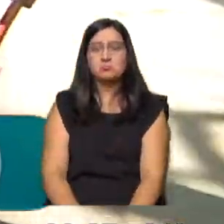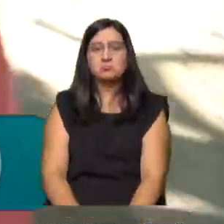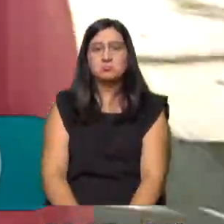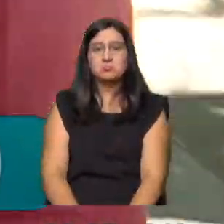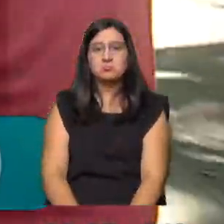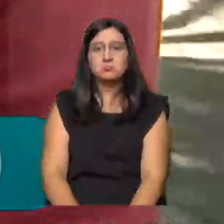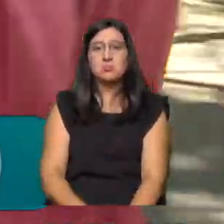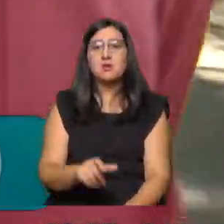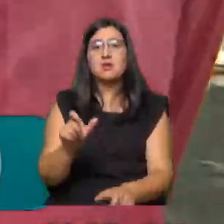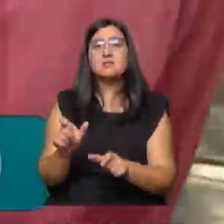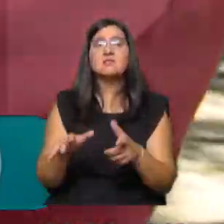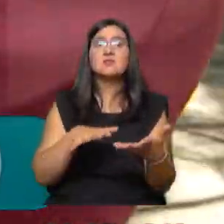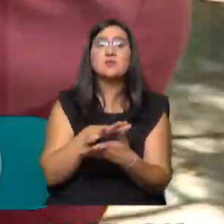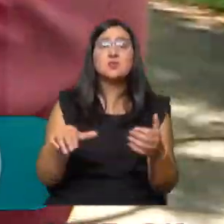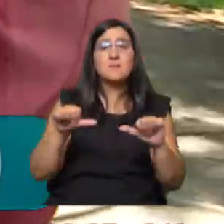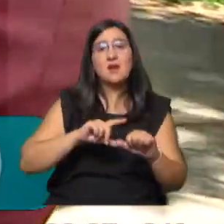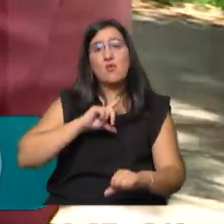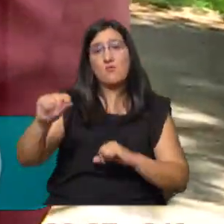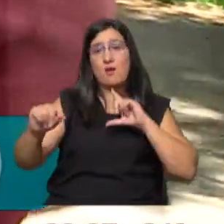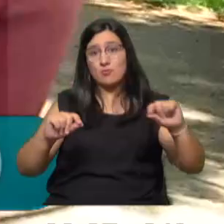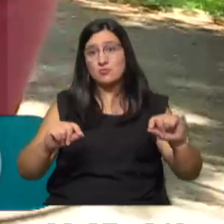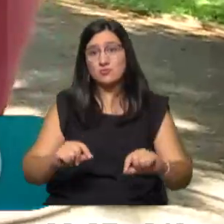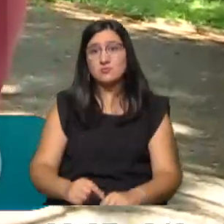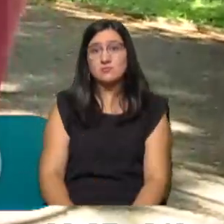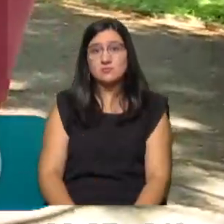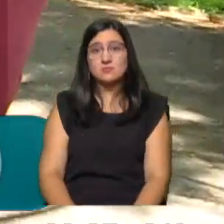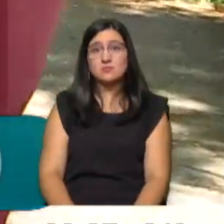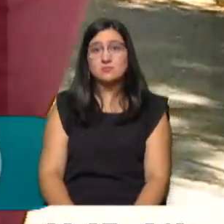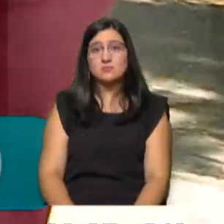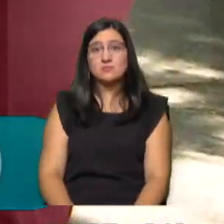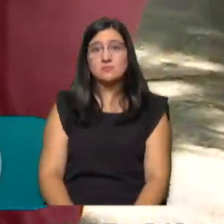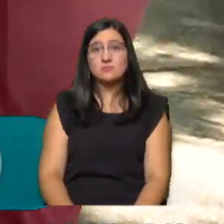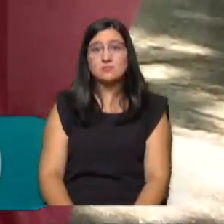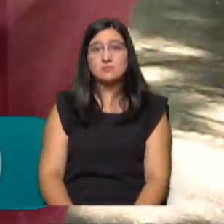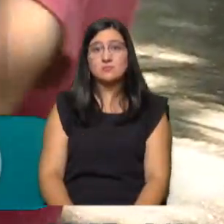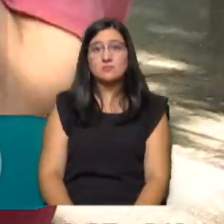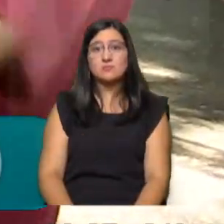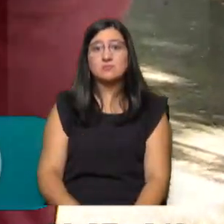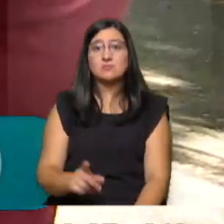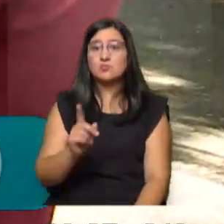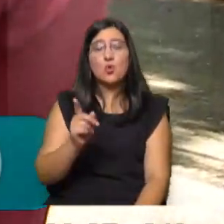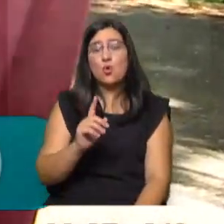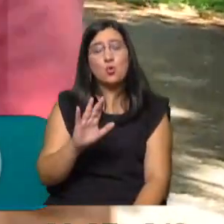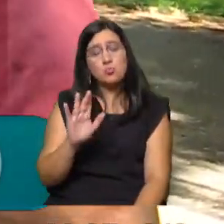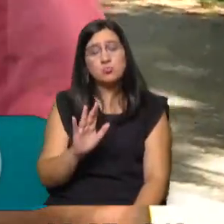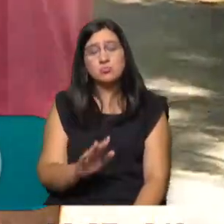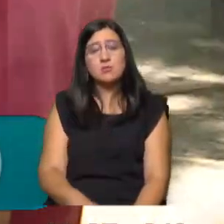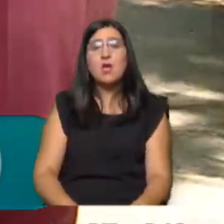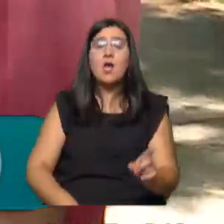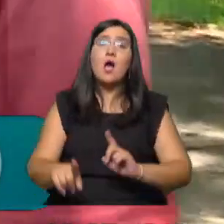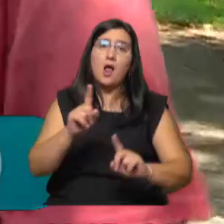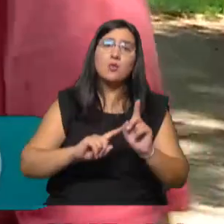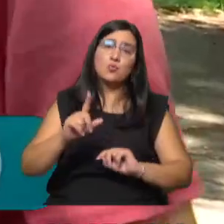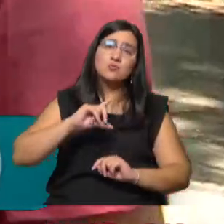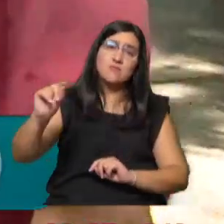malas desaparecemos a veces, nos toca. ¿Que las malas desaparecemos? No, le pregunto. No, no todo el mundo. Claro. Algunos capaz que